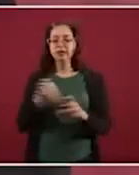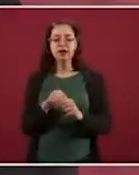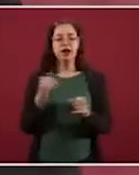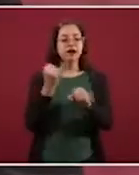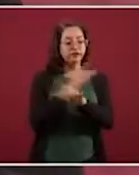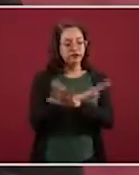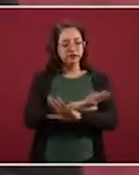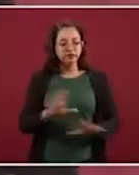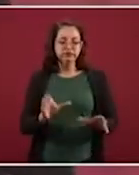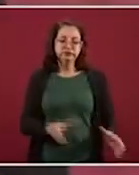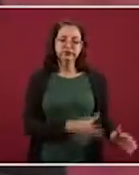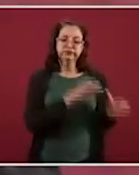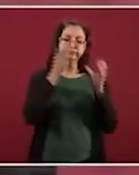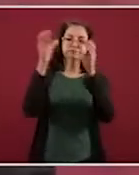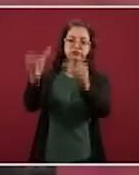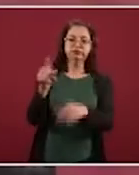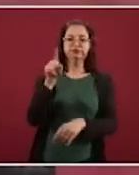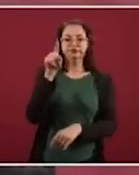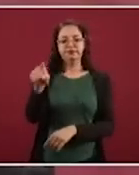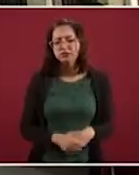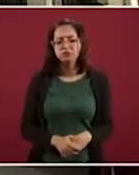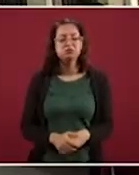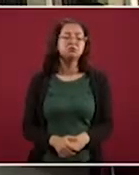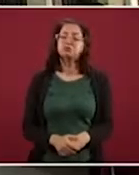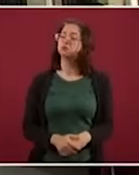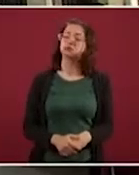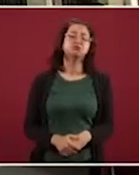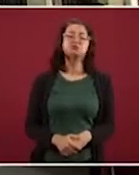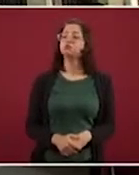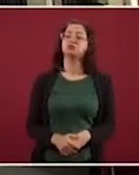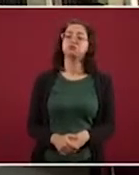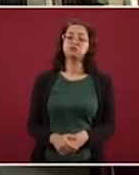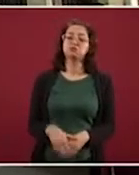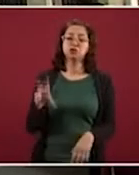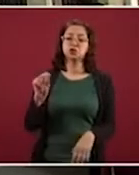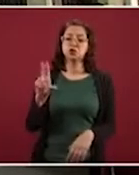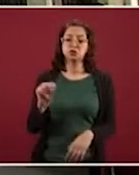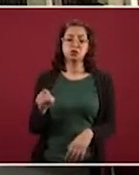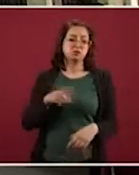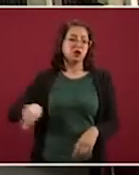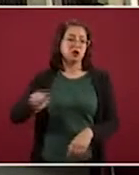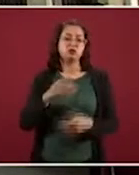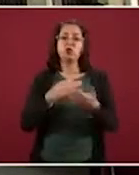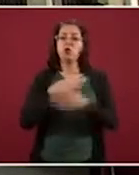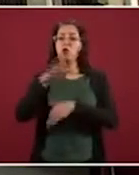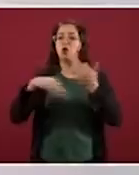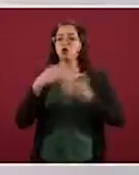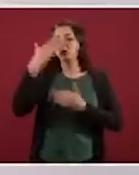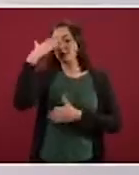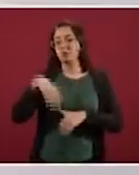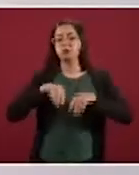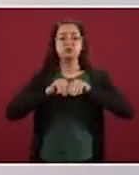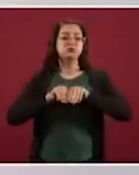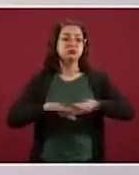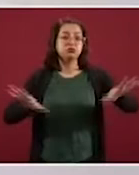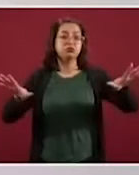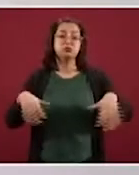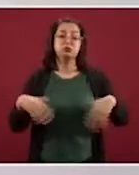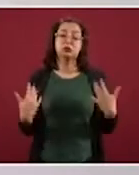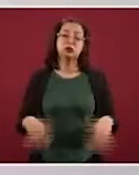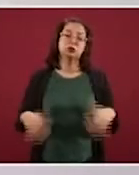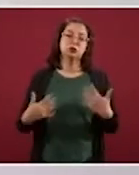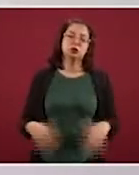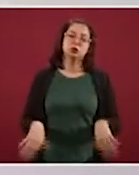se envíe a la Fiscalía. Lo que ya se sabe es bastante fuerte,